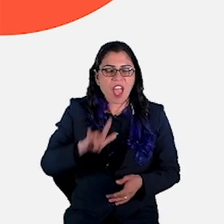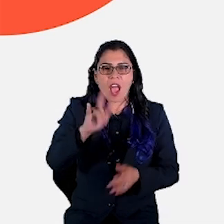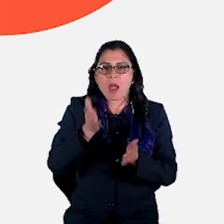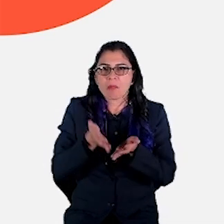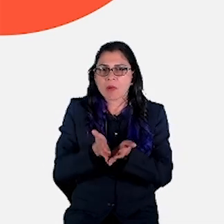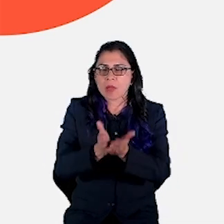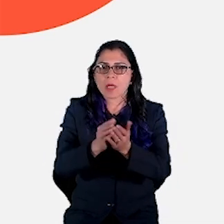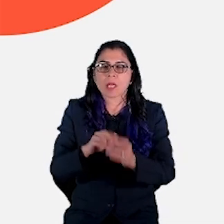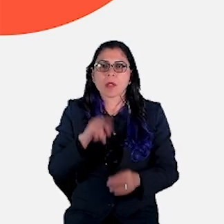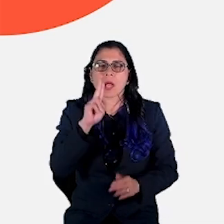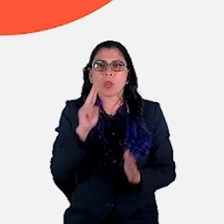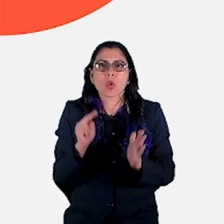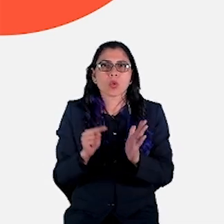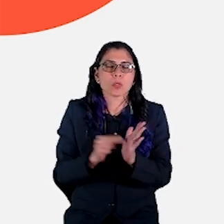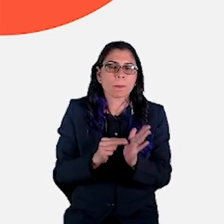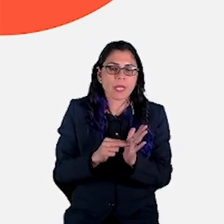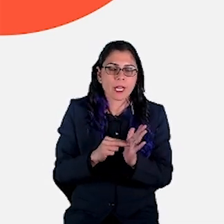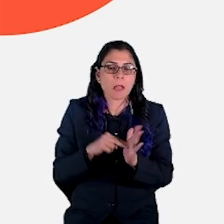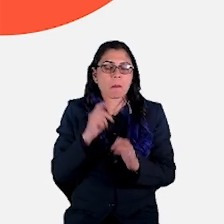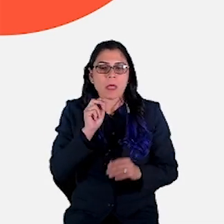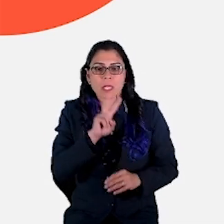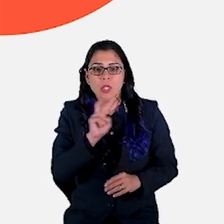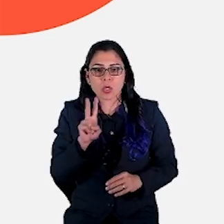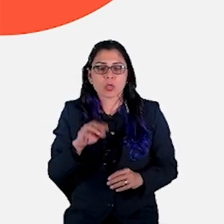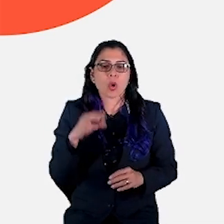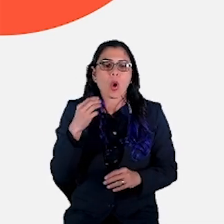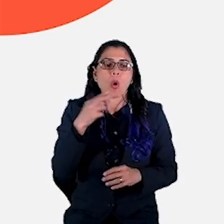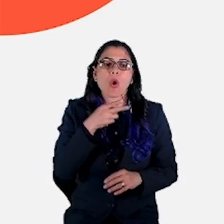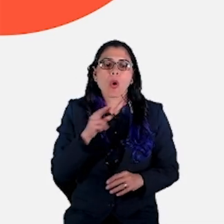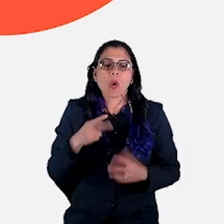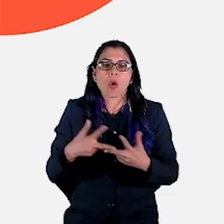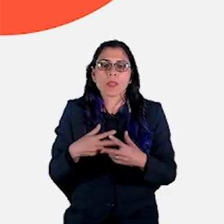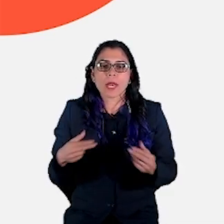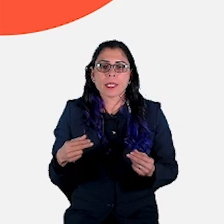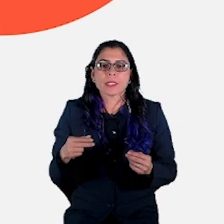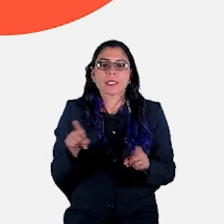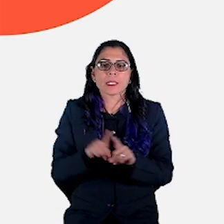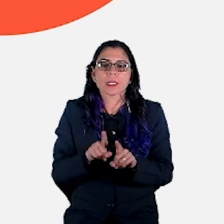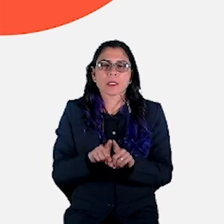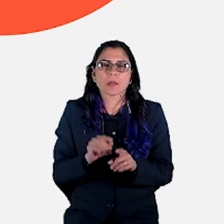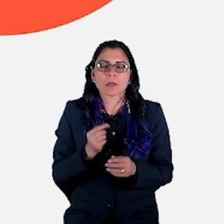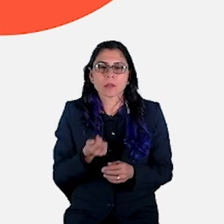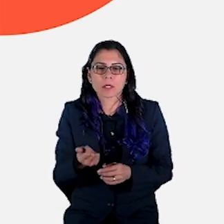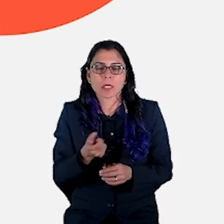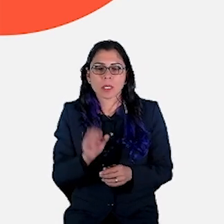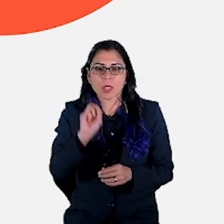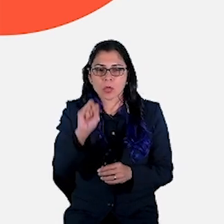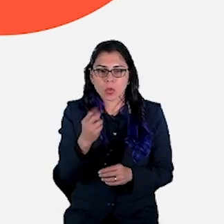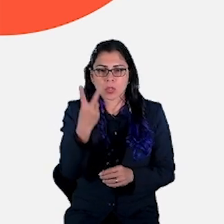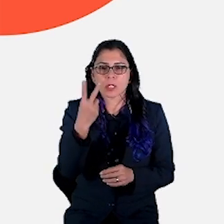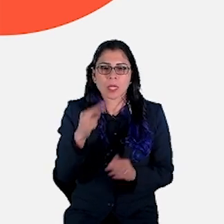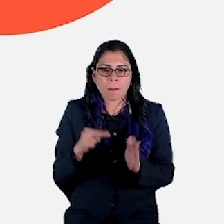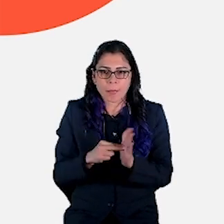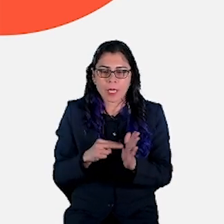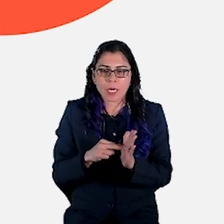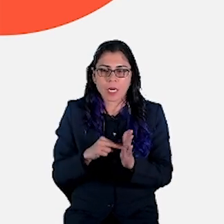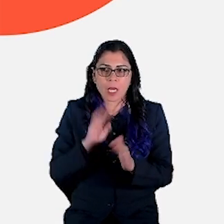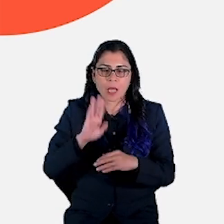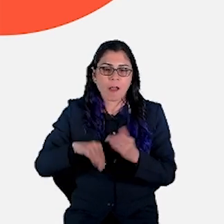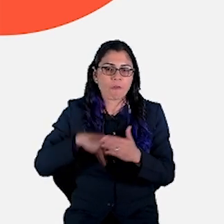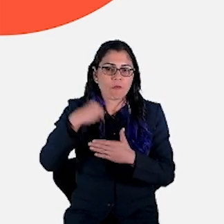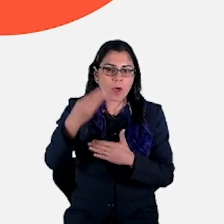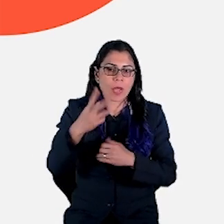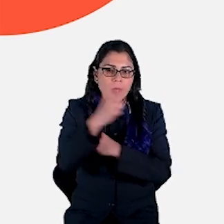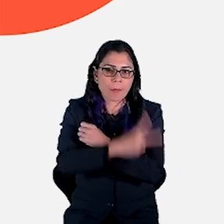de 22000 habitaciones hoteleras construidas en ese momento y cerca de 12 cerca de 12000 en el interior del